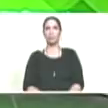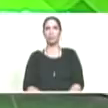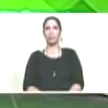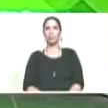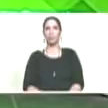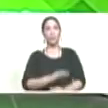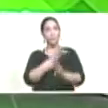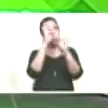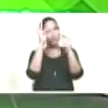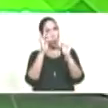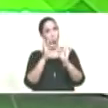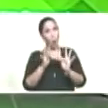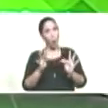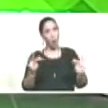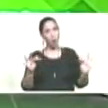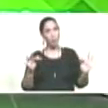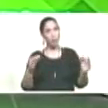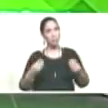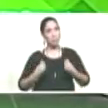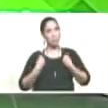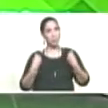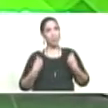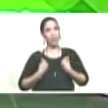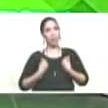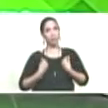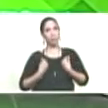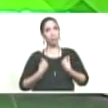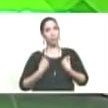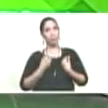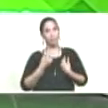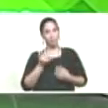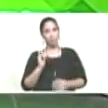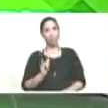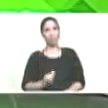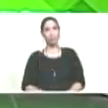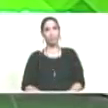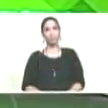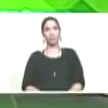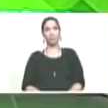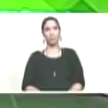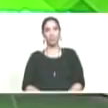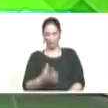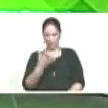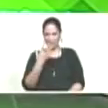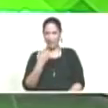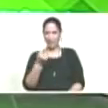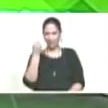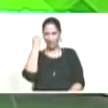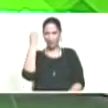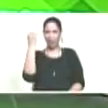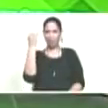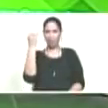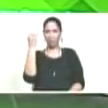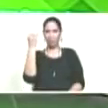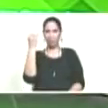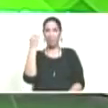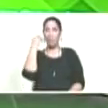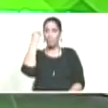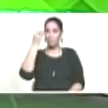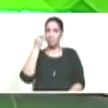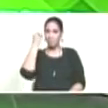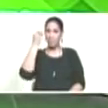Como forma vital de existencia. No sé si me entienden la idea. Creo en la crítica